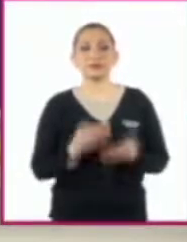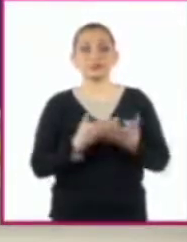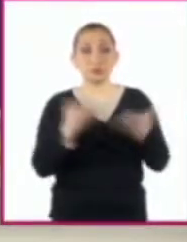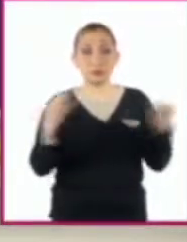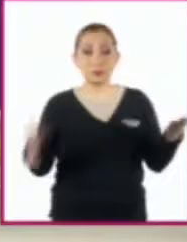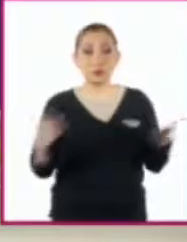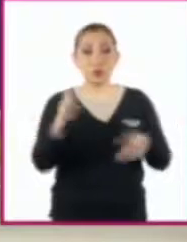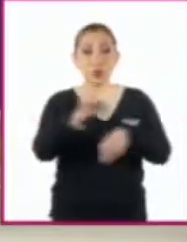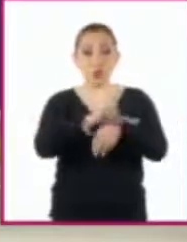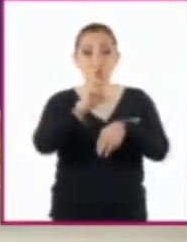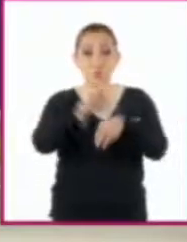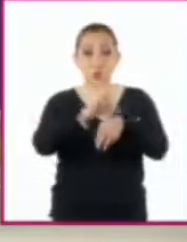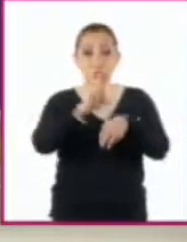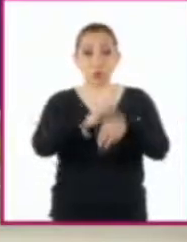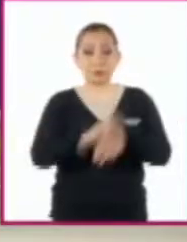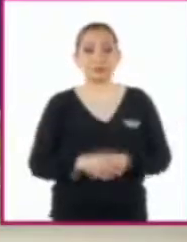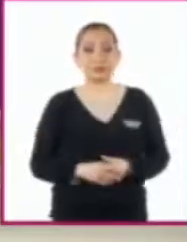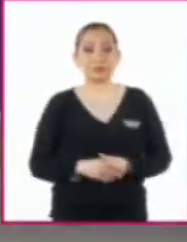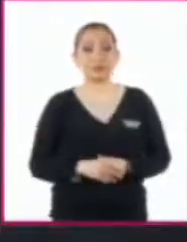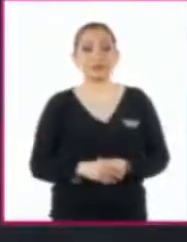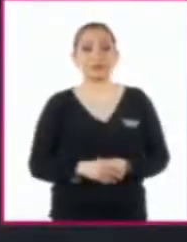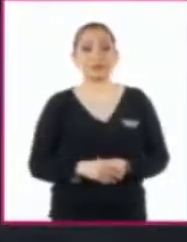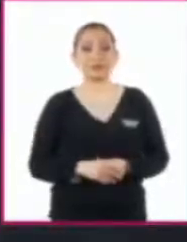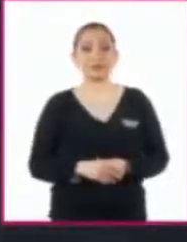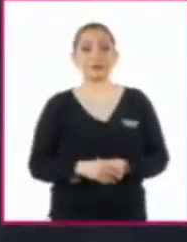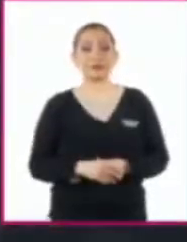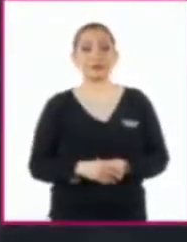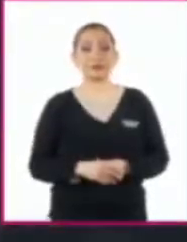Ahora en el huevo.